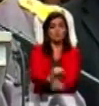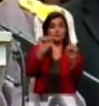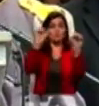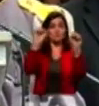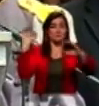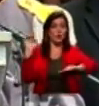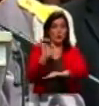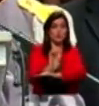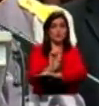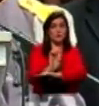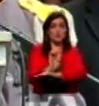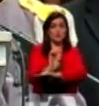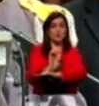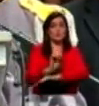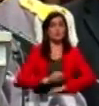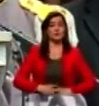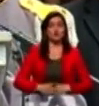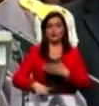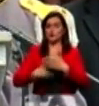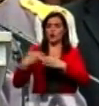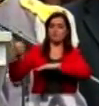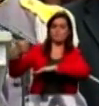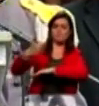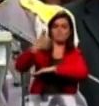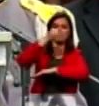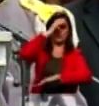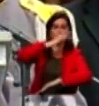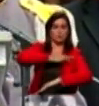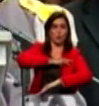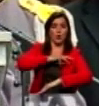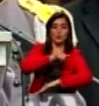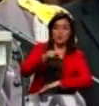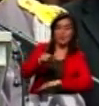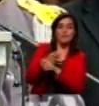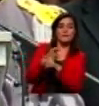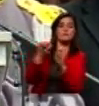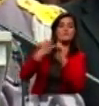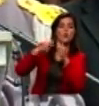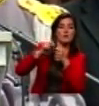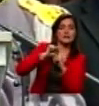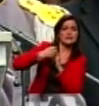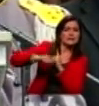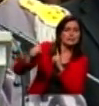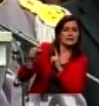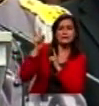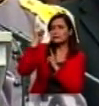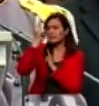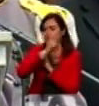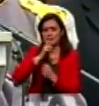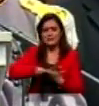Nacional, el mando militar ha alcanzado soluciones a varias situaciones que